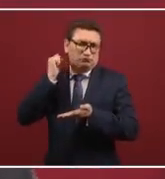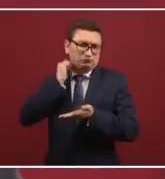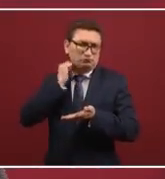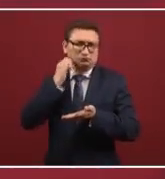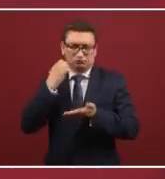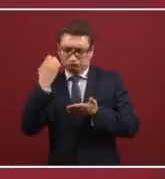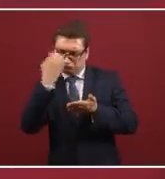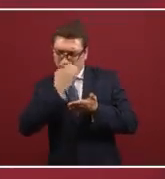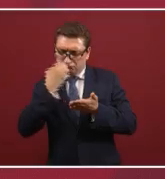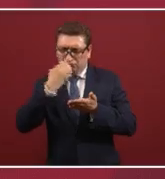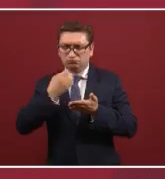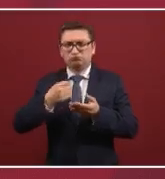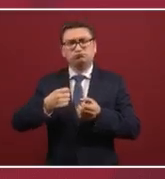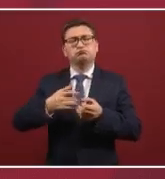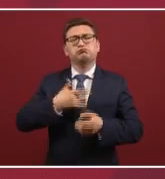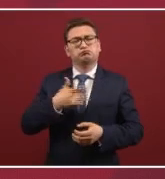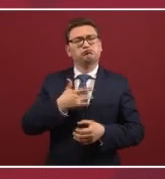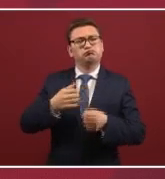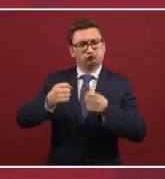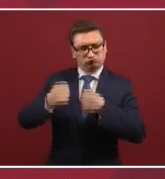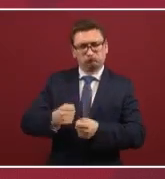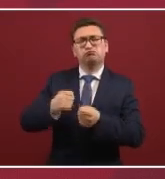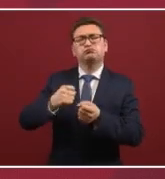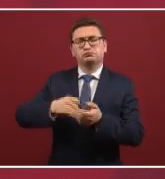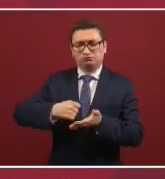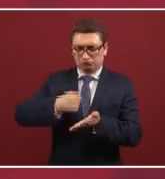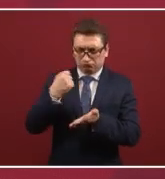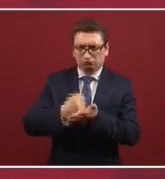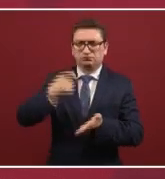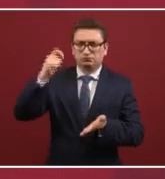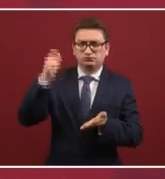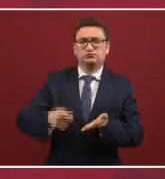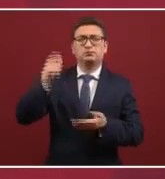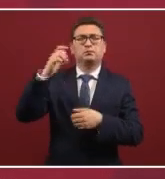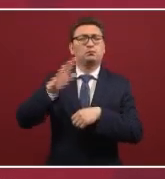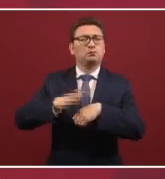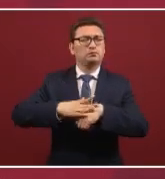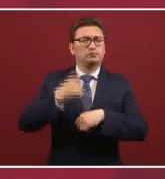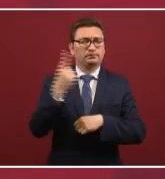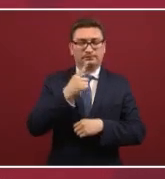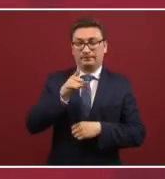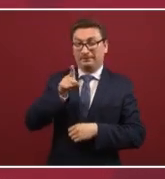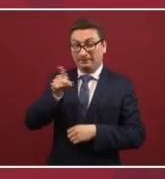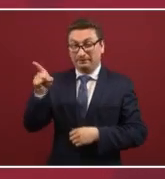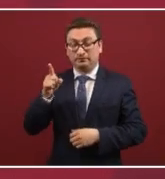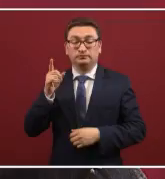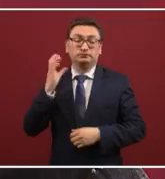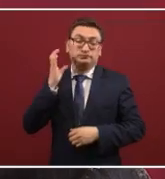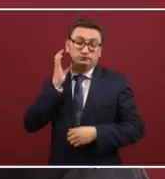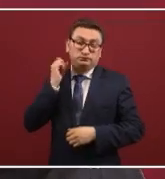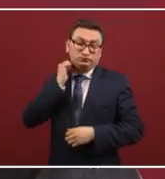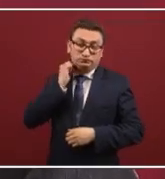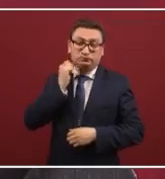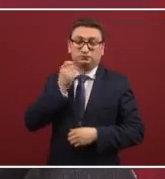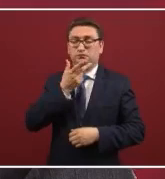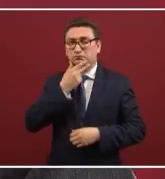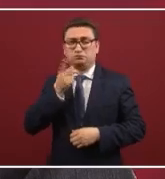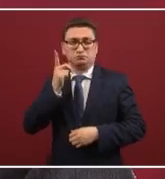han actuado siempre de manera muy responsable.